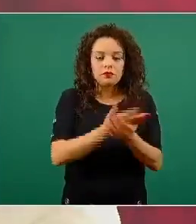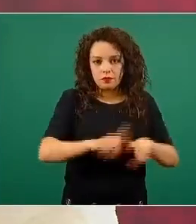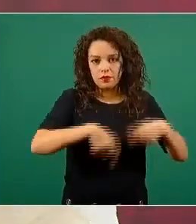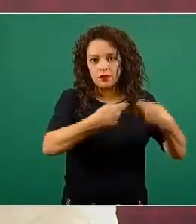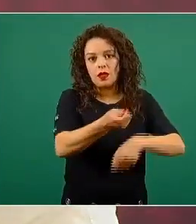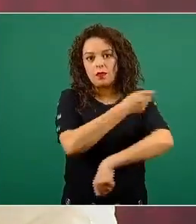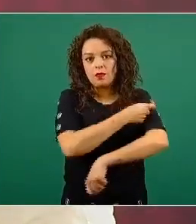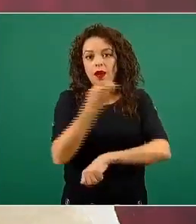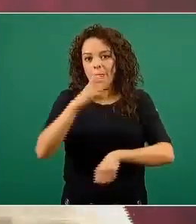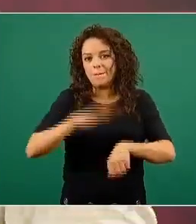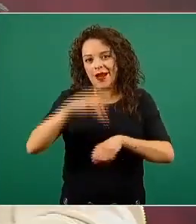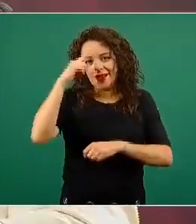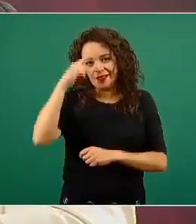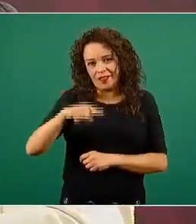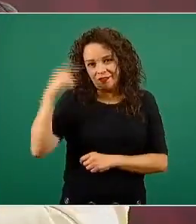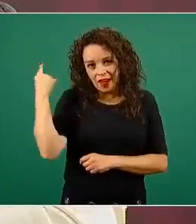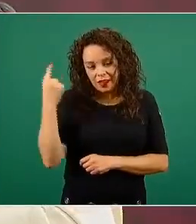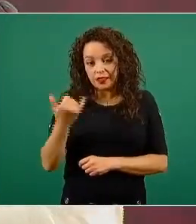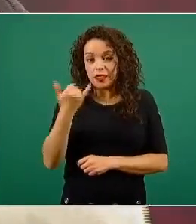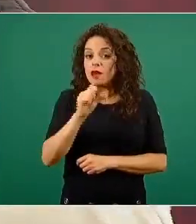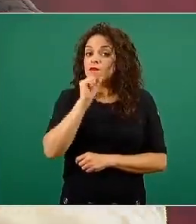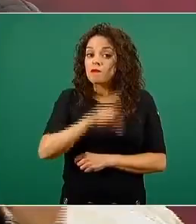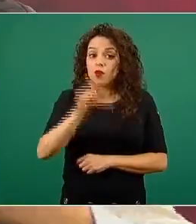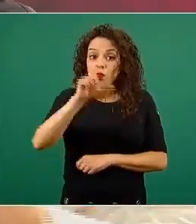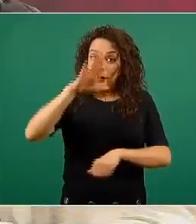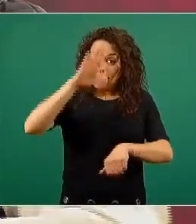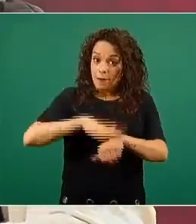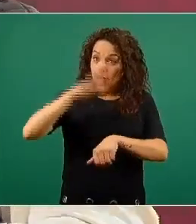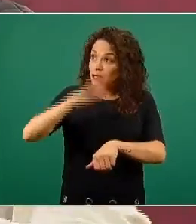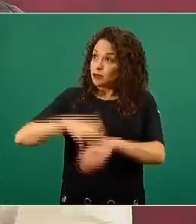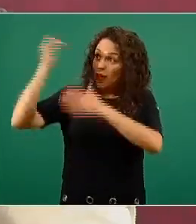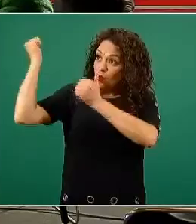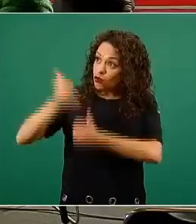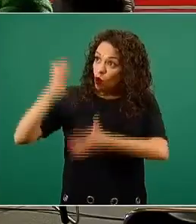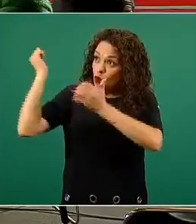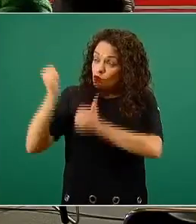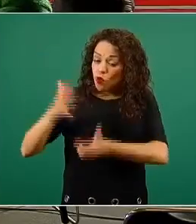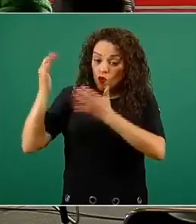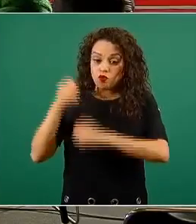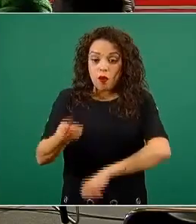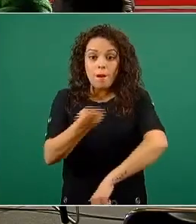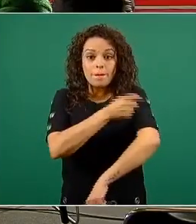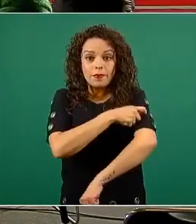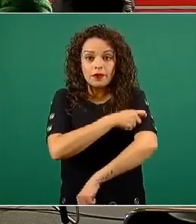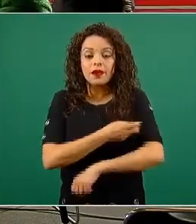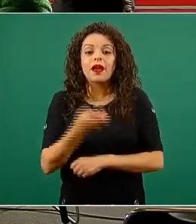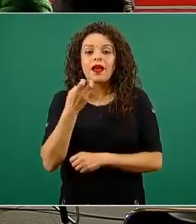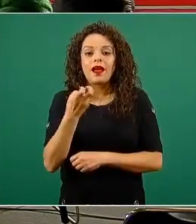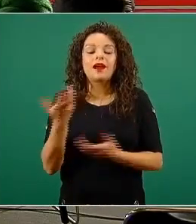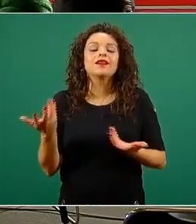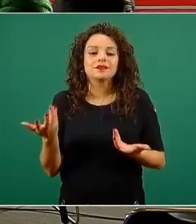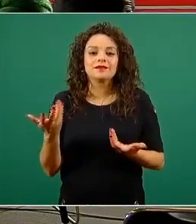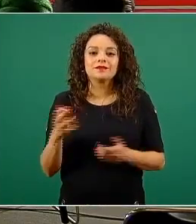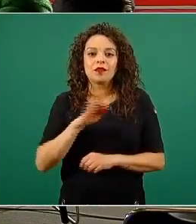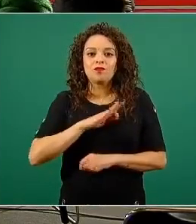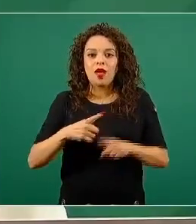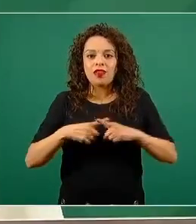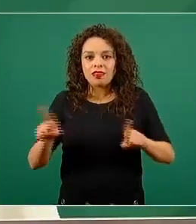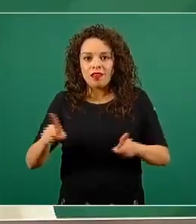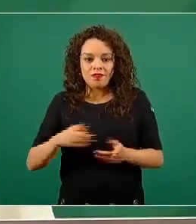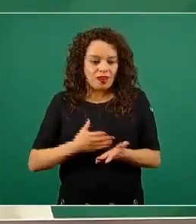vayan llegando más vacunas, esto va a tomar diferentes vías también, ¿sí?